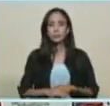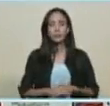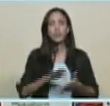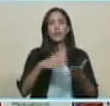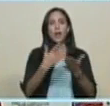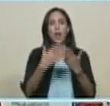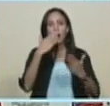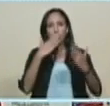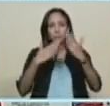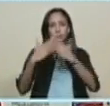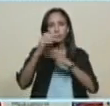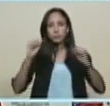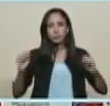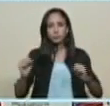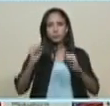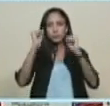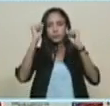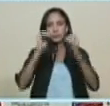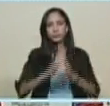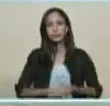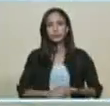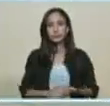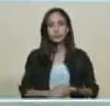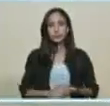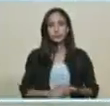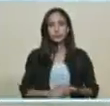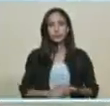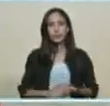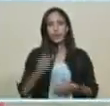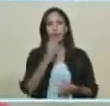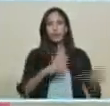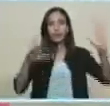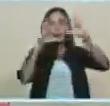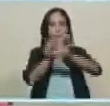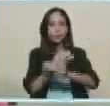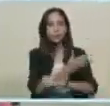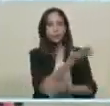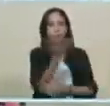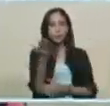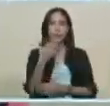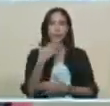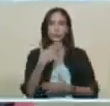¡Viva! ¡Hasta la victoria siempre! ¡Viva! Buenas noches a todos y todas. Gracias.